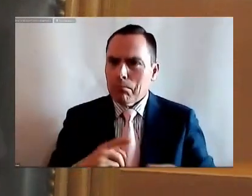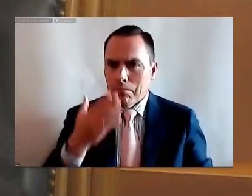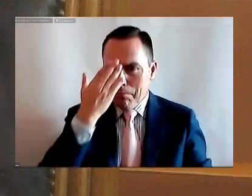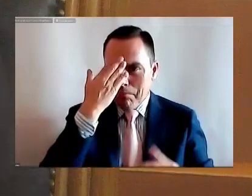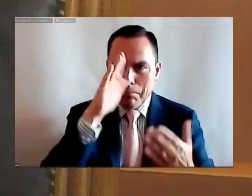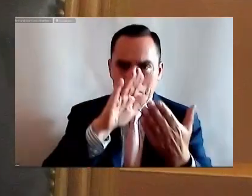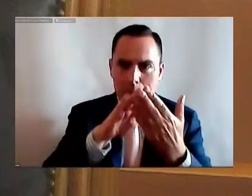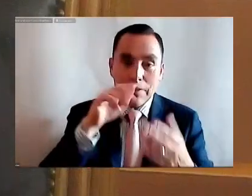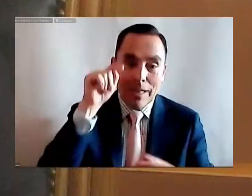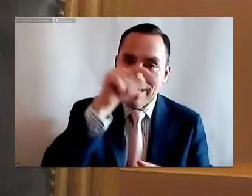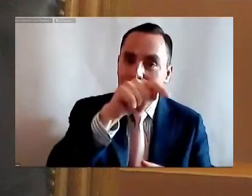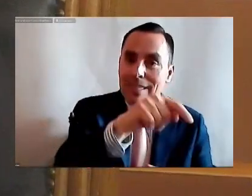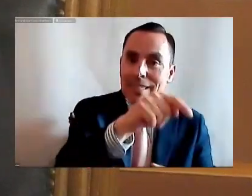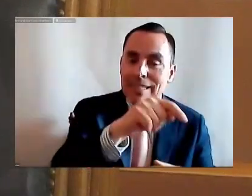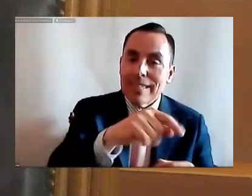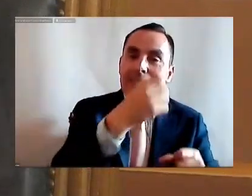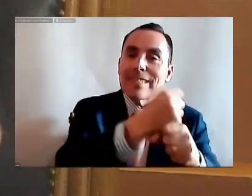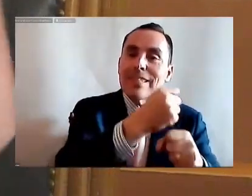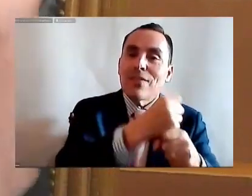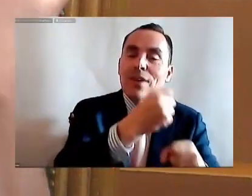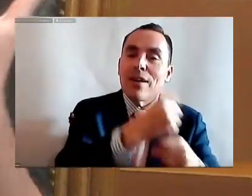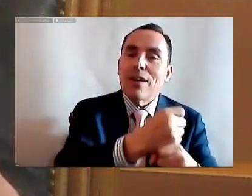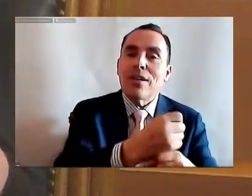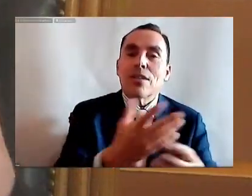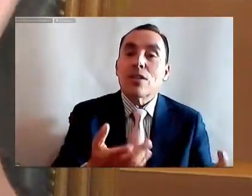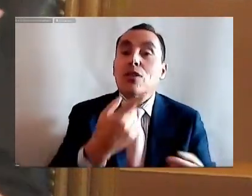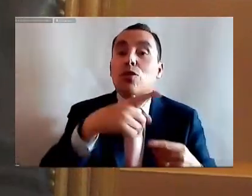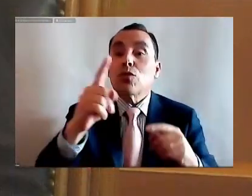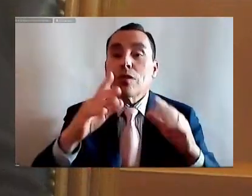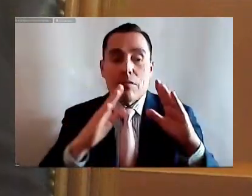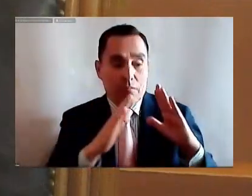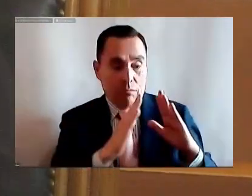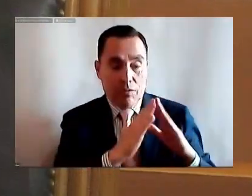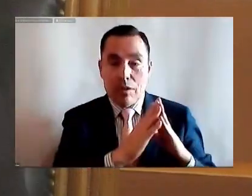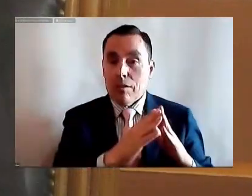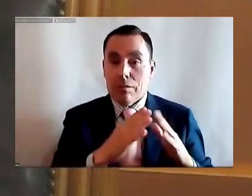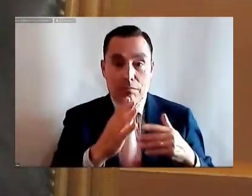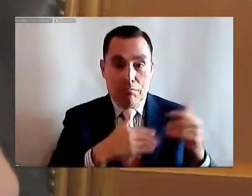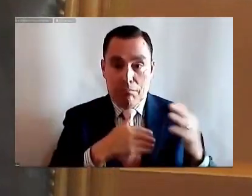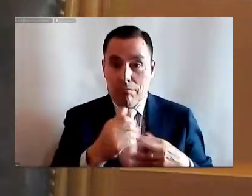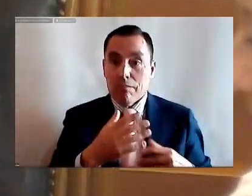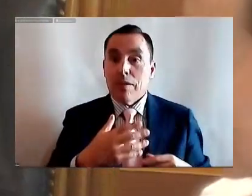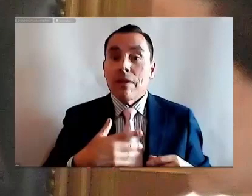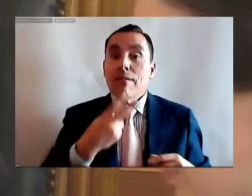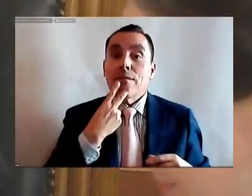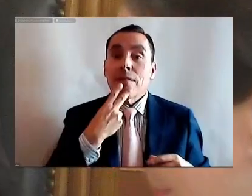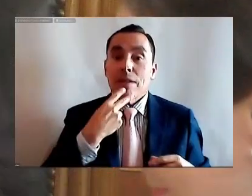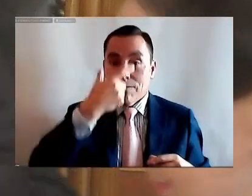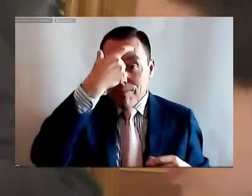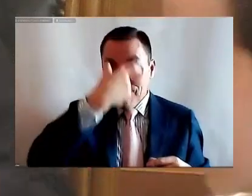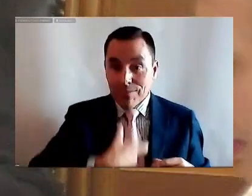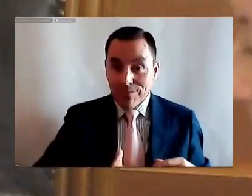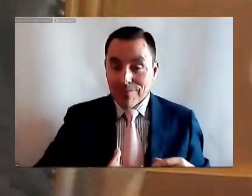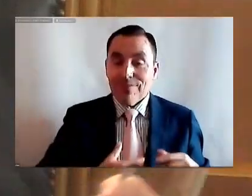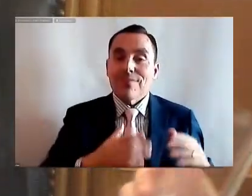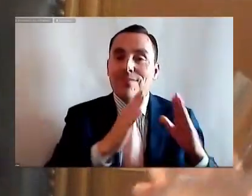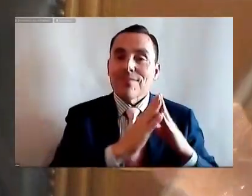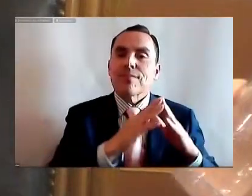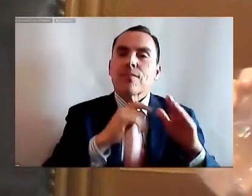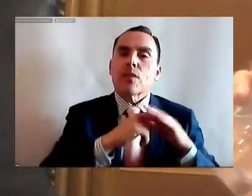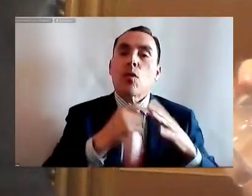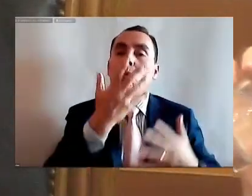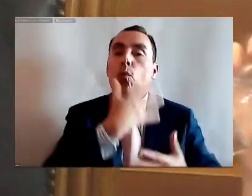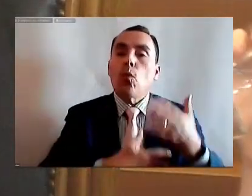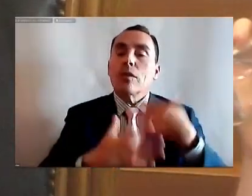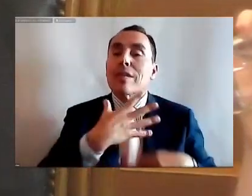pero también nuestra presencia en nuestras vidas personales, porque esto no solo tiene que ver con cuidado de hijos o